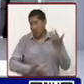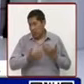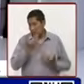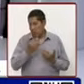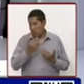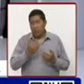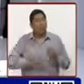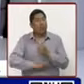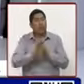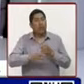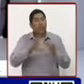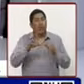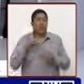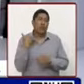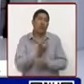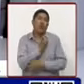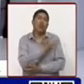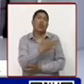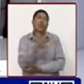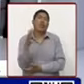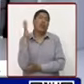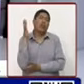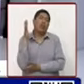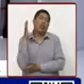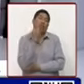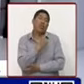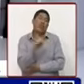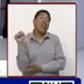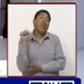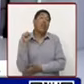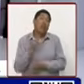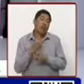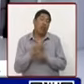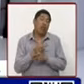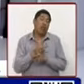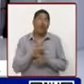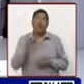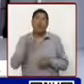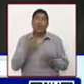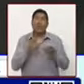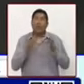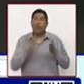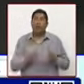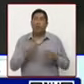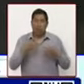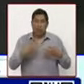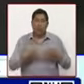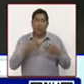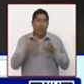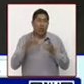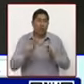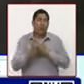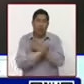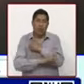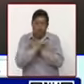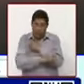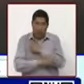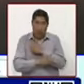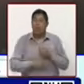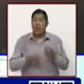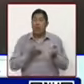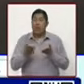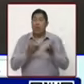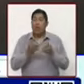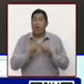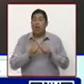áreas protegidas. Bueno, evidentemente, contamos con un director titular, un director nacional ejecutivo del Servicio de